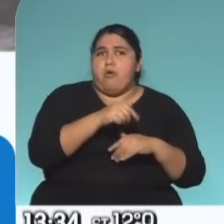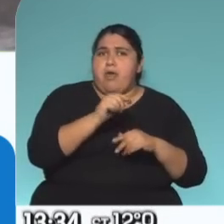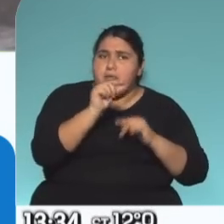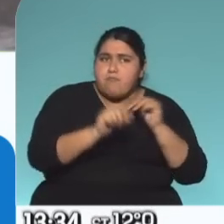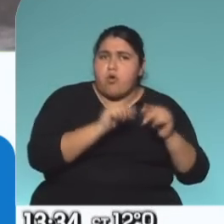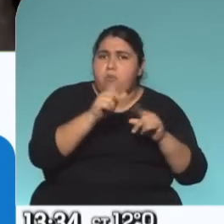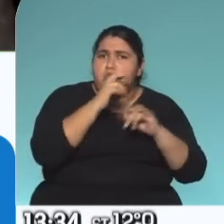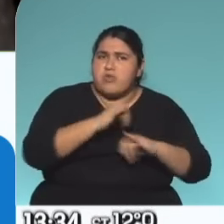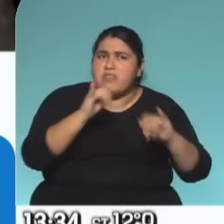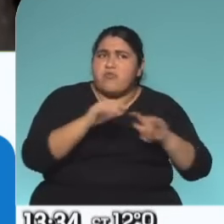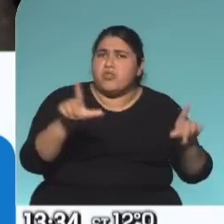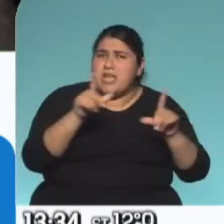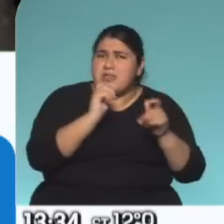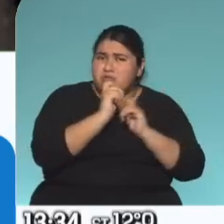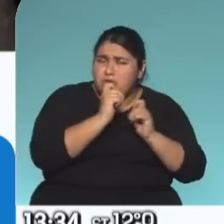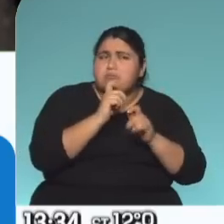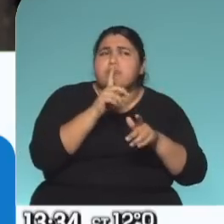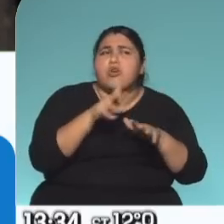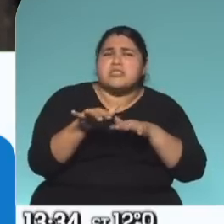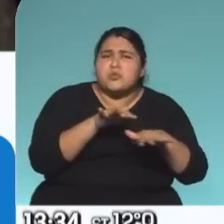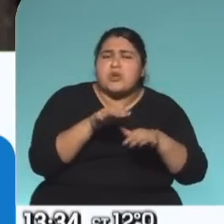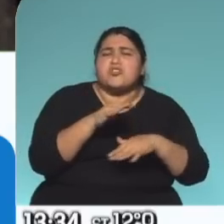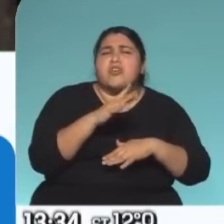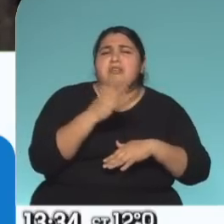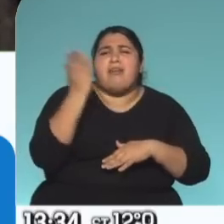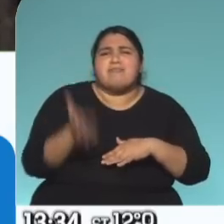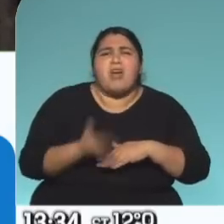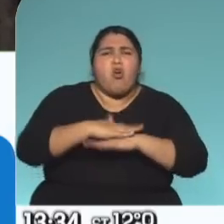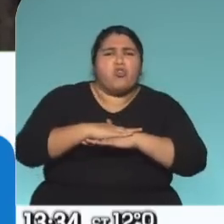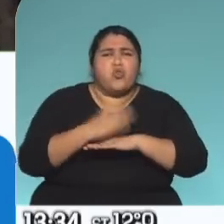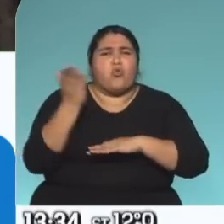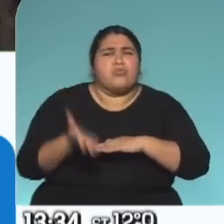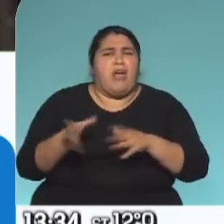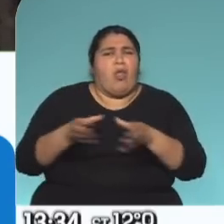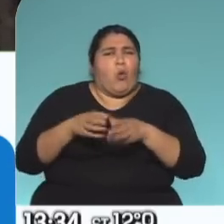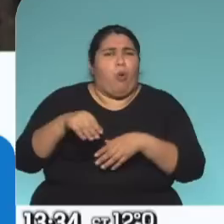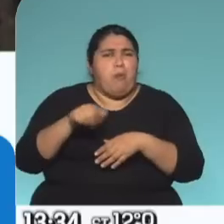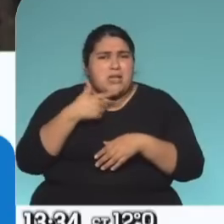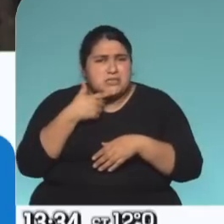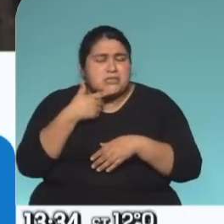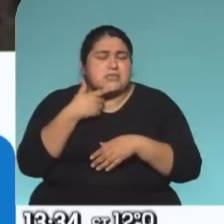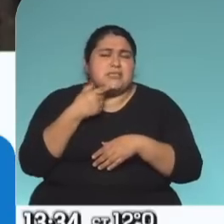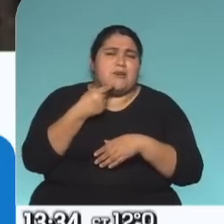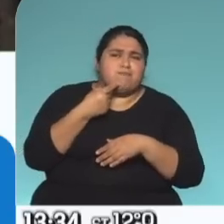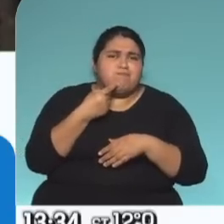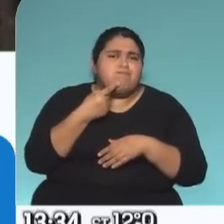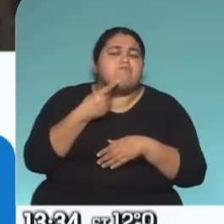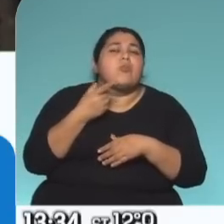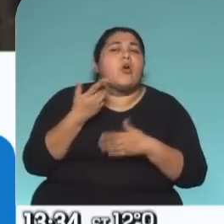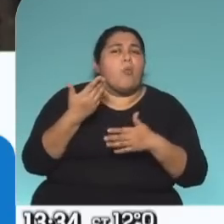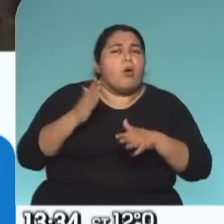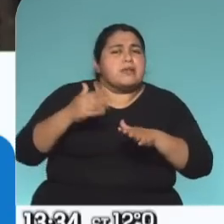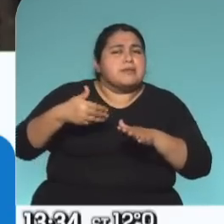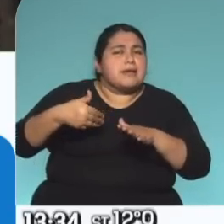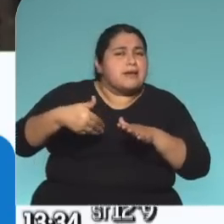comunicación acerca de actitudes radicales y del MAS, y que estarían tendientes a